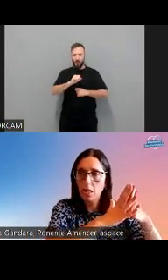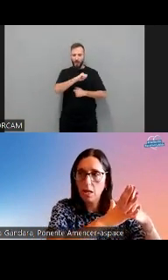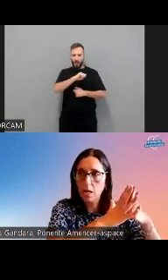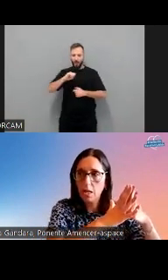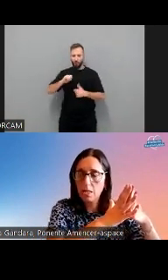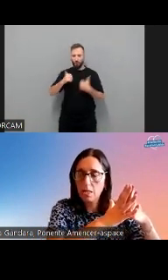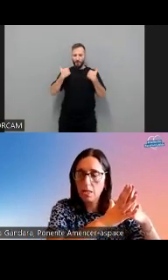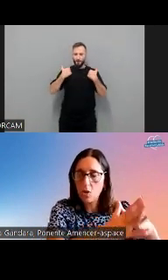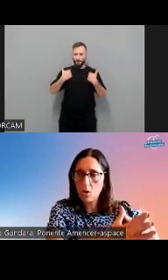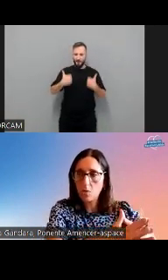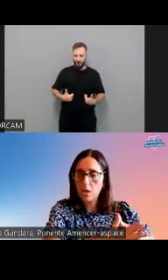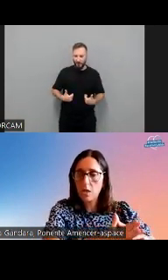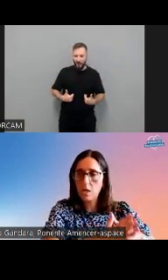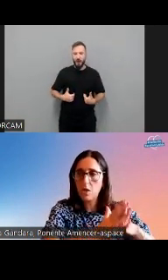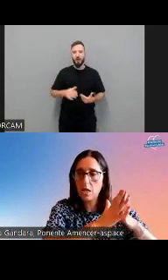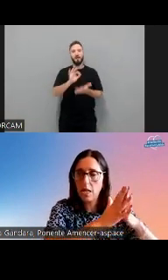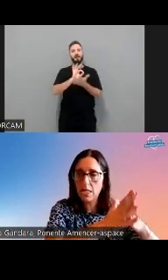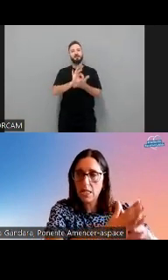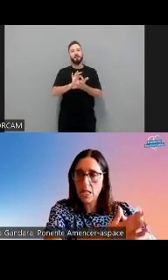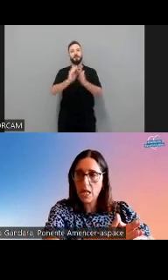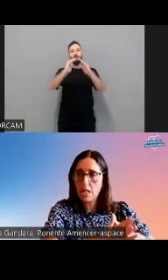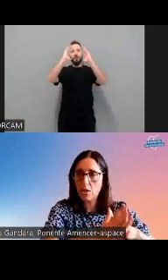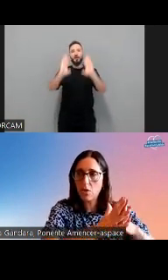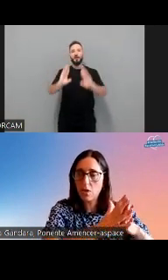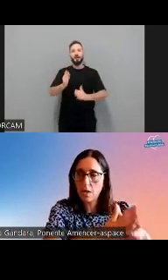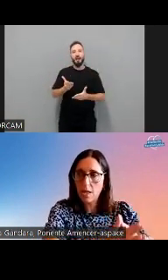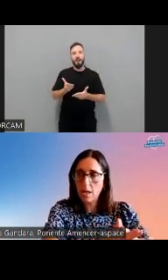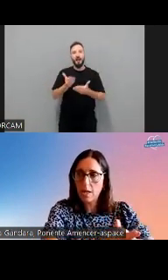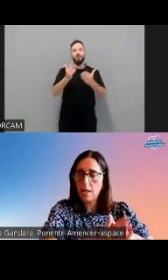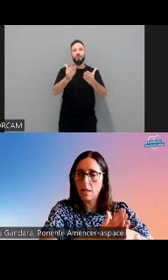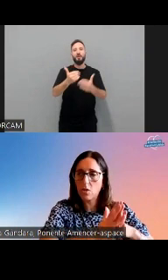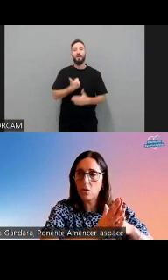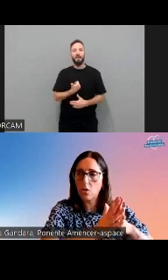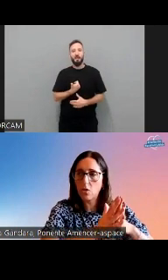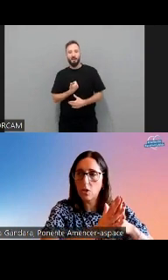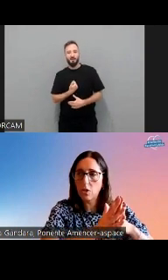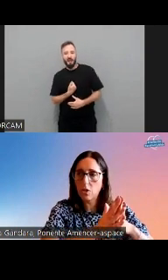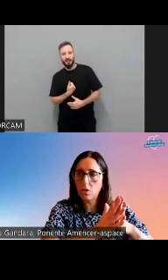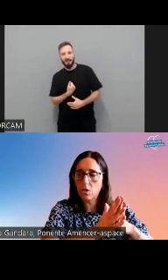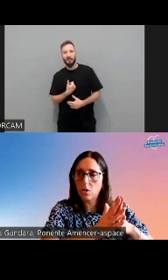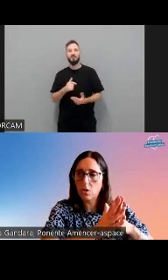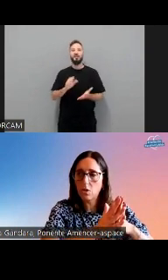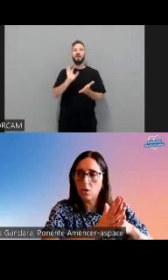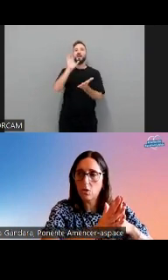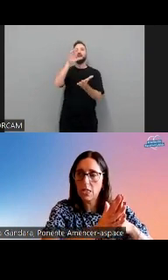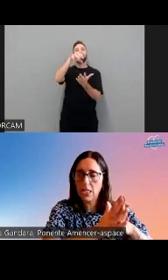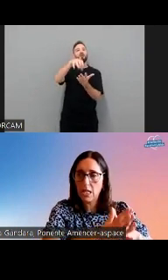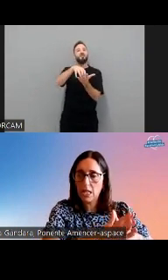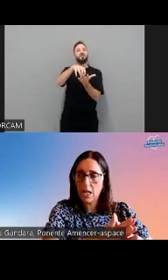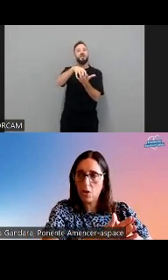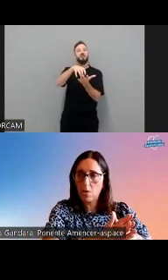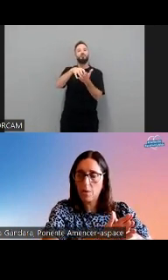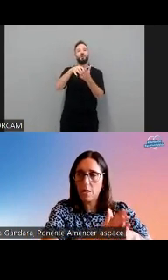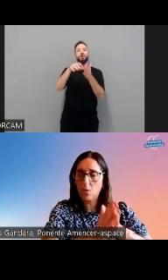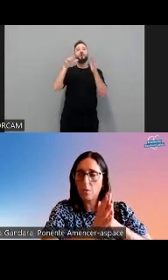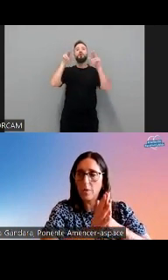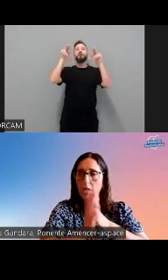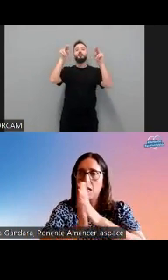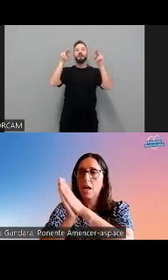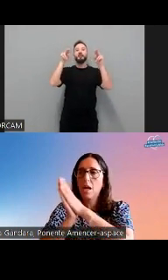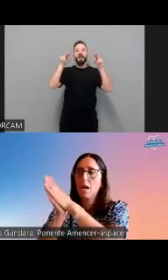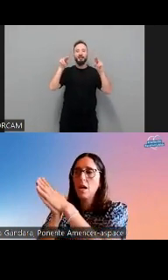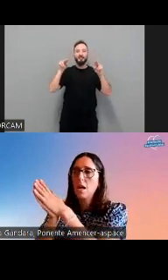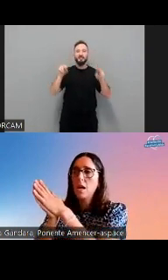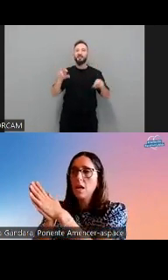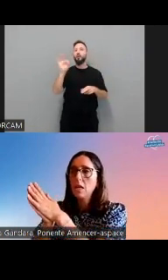de servicio de ayuda a domicilio, de teleasistencia, de centro de día, de centro residencial o